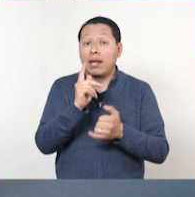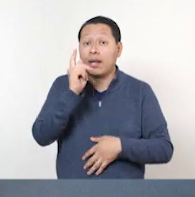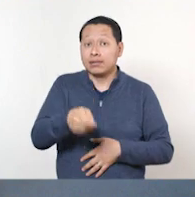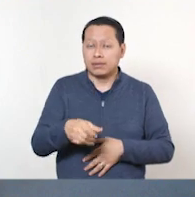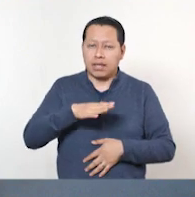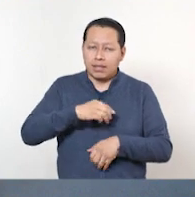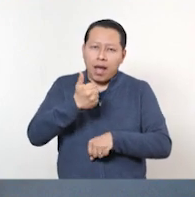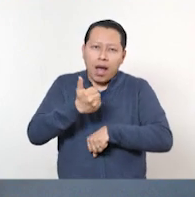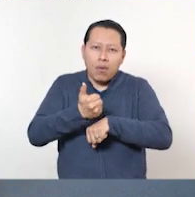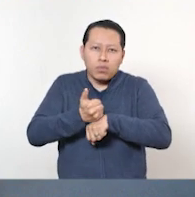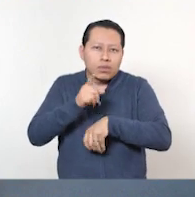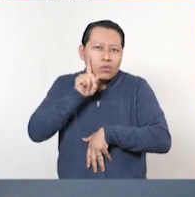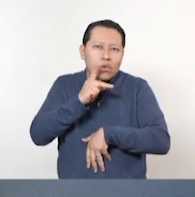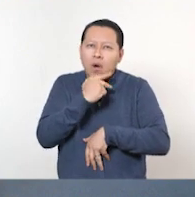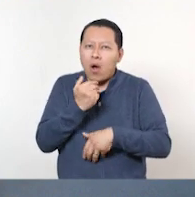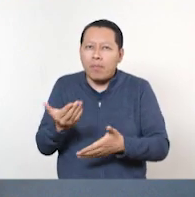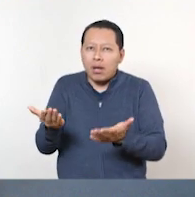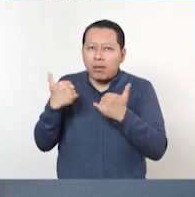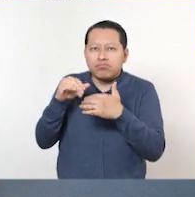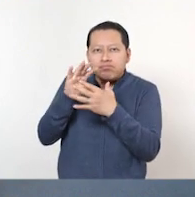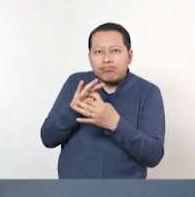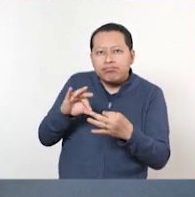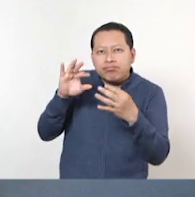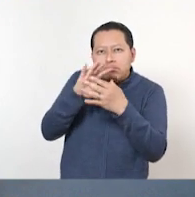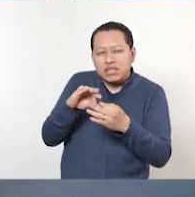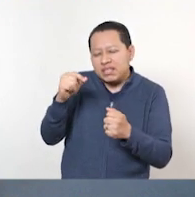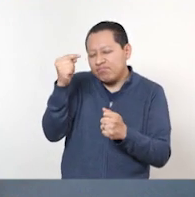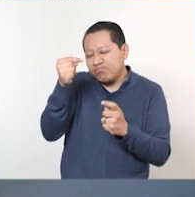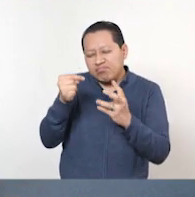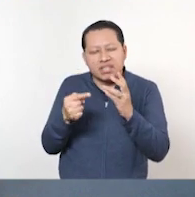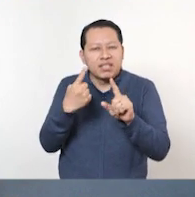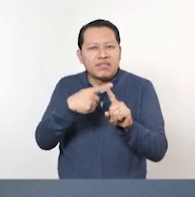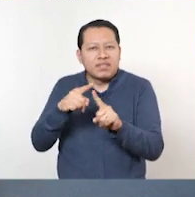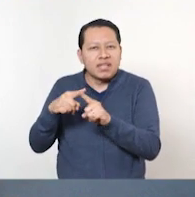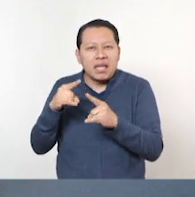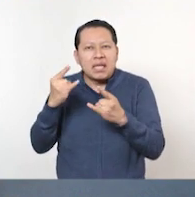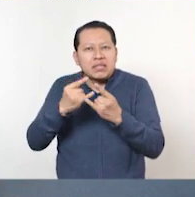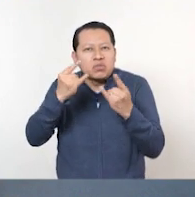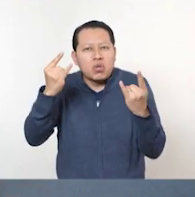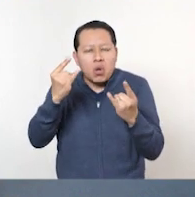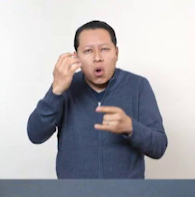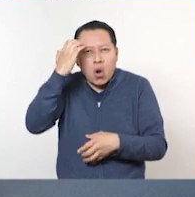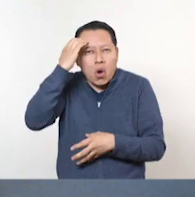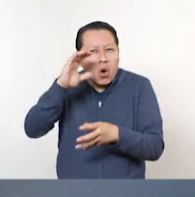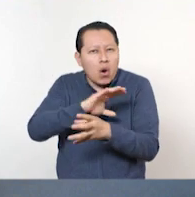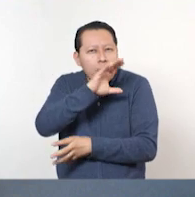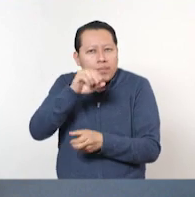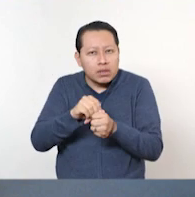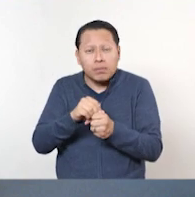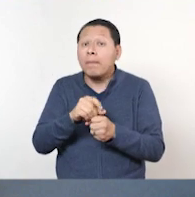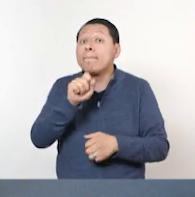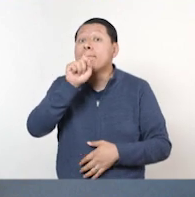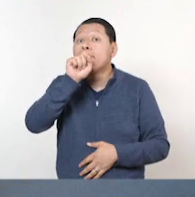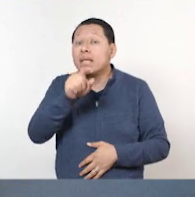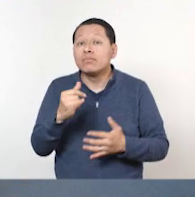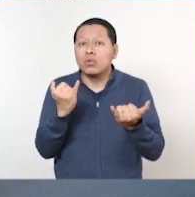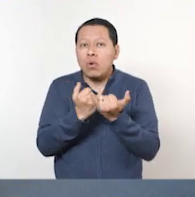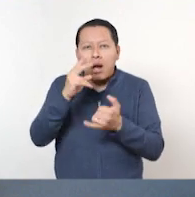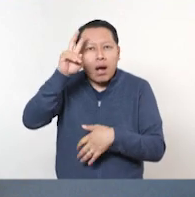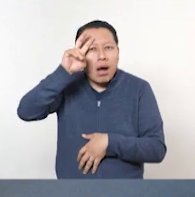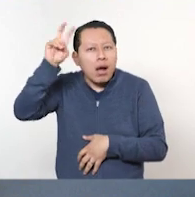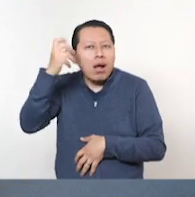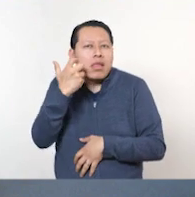conocemos los relatos que nos cuentan nuestras abuelas y abuelos. Conocemos nuestra historia. En nuestra lengua materna expresamos